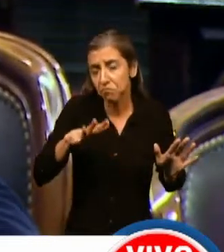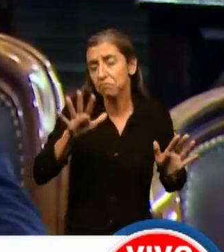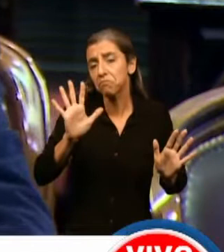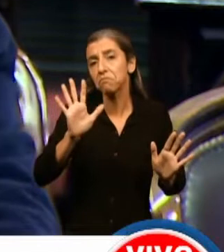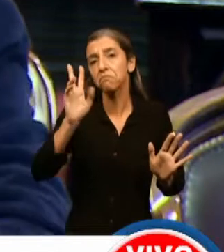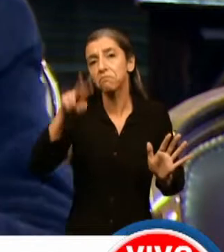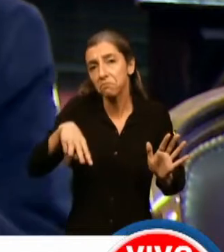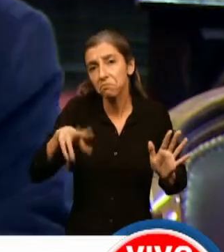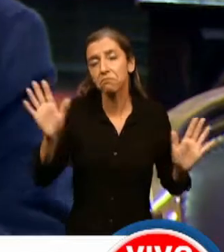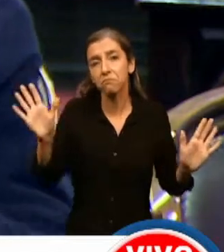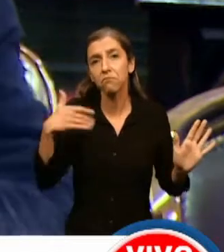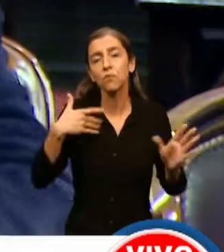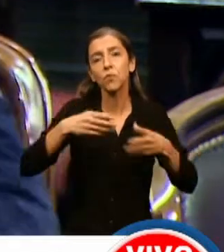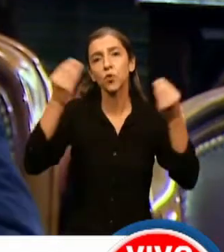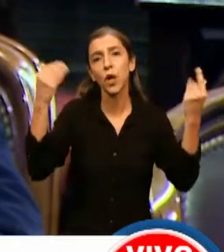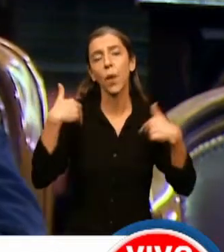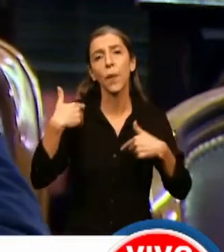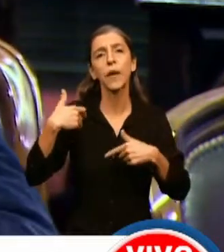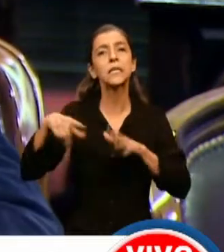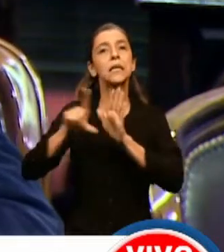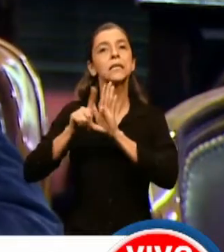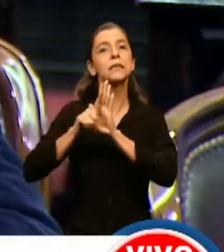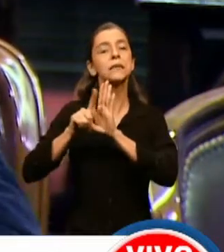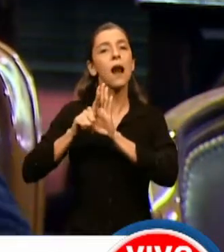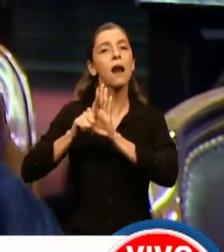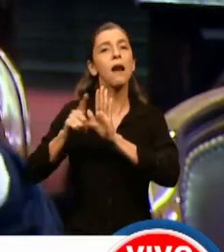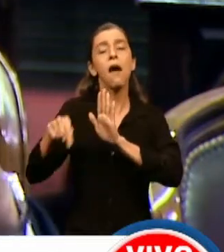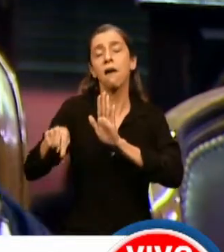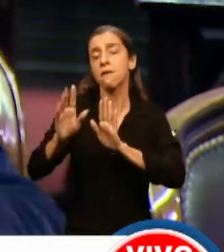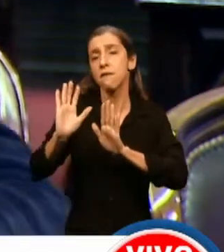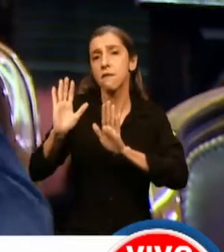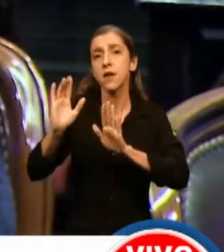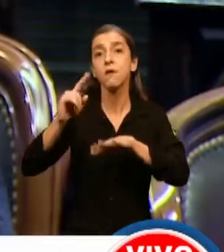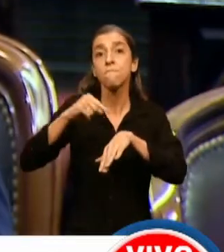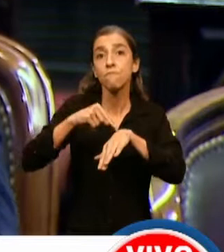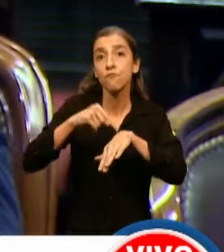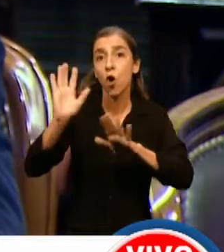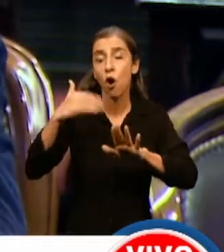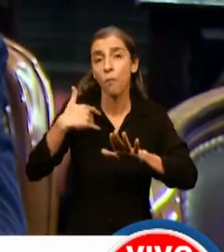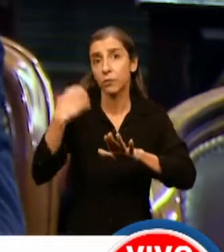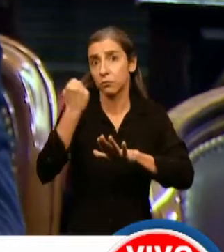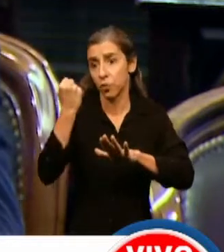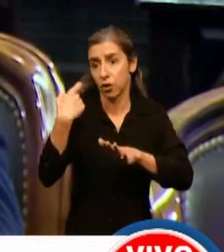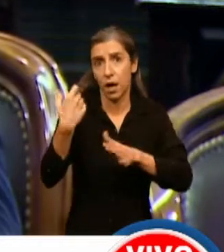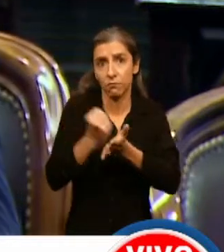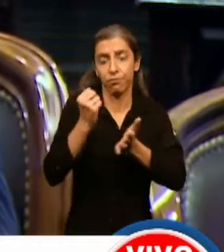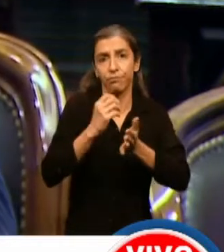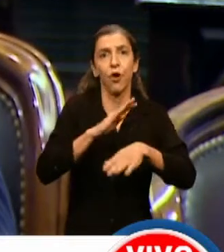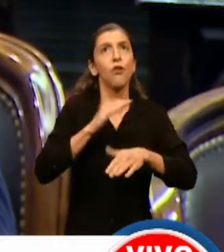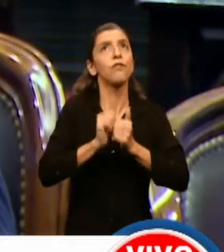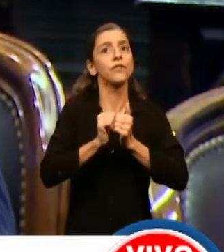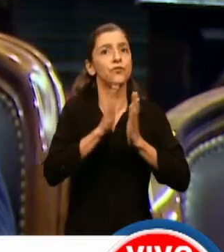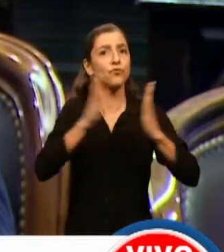una ley se dicta en un contexto histórico, para el reconocimiento y la ampliación de derechos o la construcción de